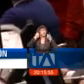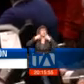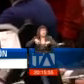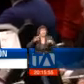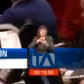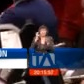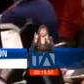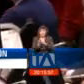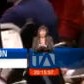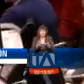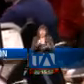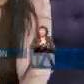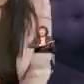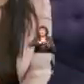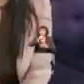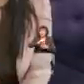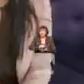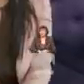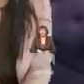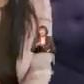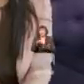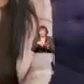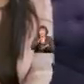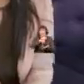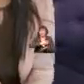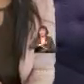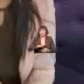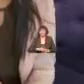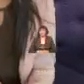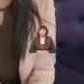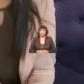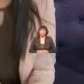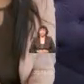ser aprobada a través de referendo. En Quito, Belén Merizalde, 24 horas.